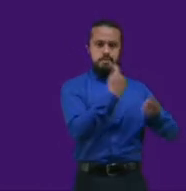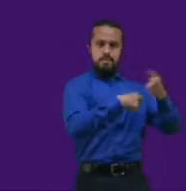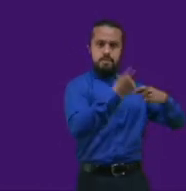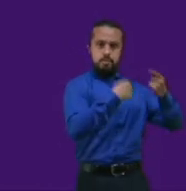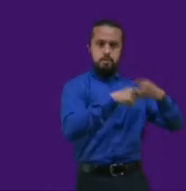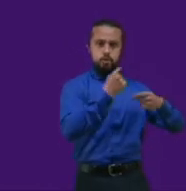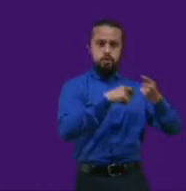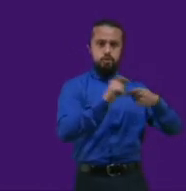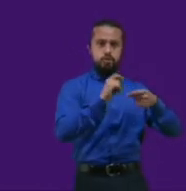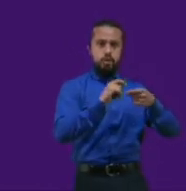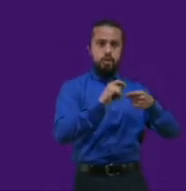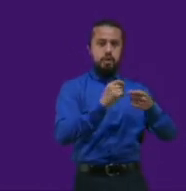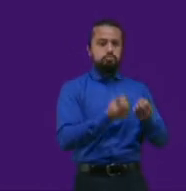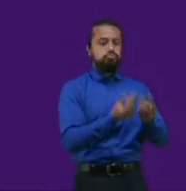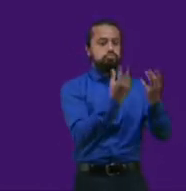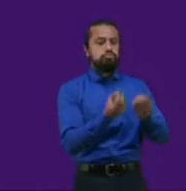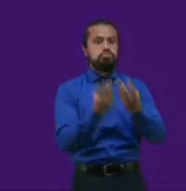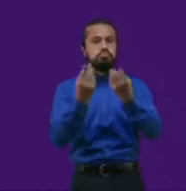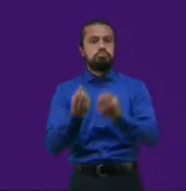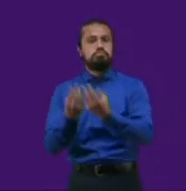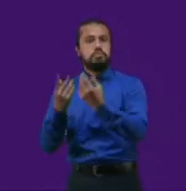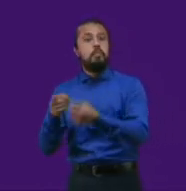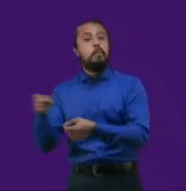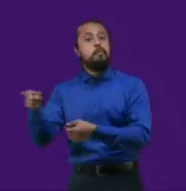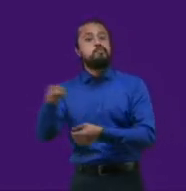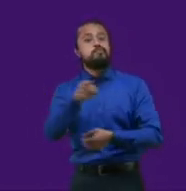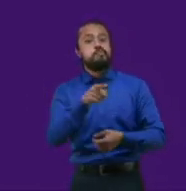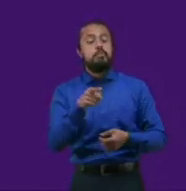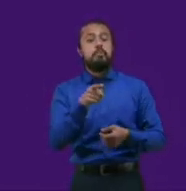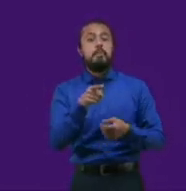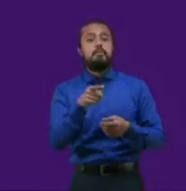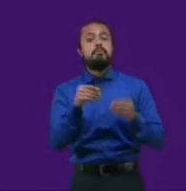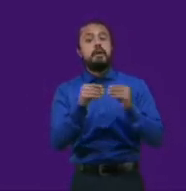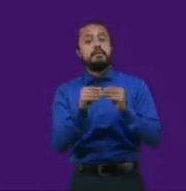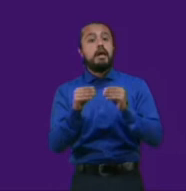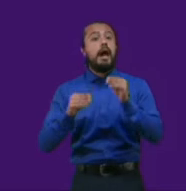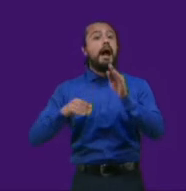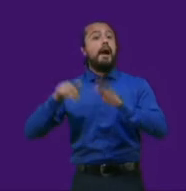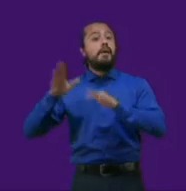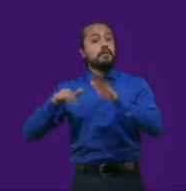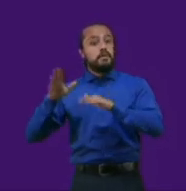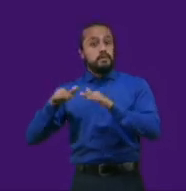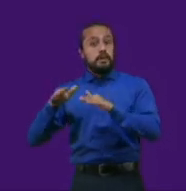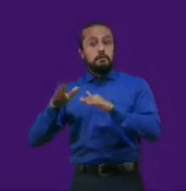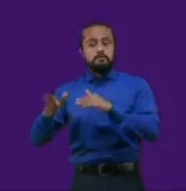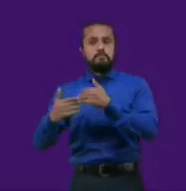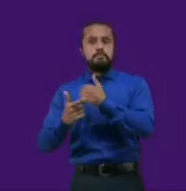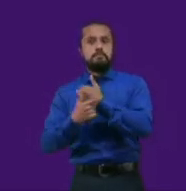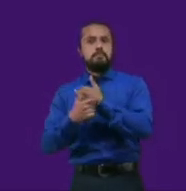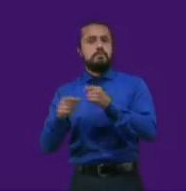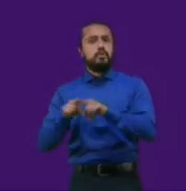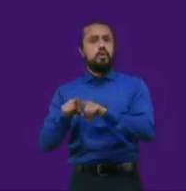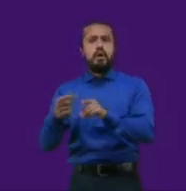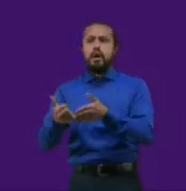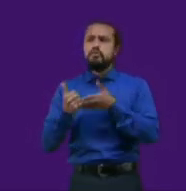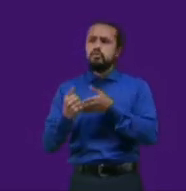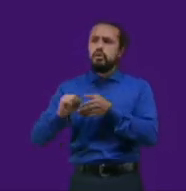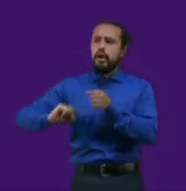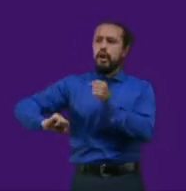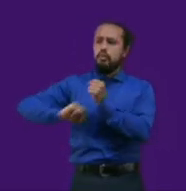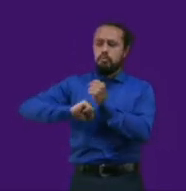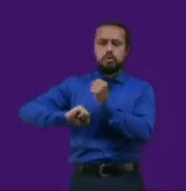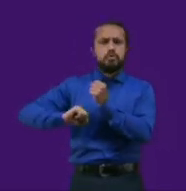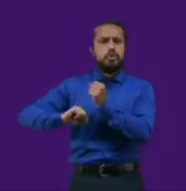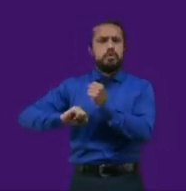para seguir creciendo. Y muchas veces el capital externo es realmente el catalizador y el acelerador